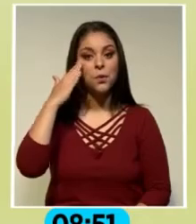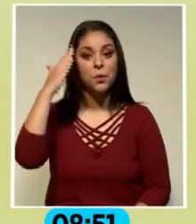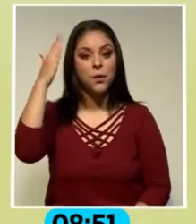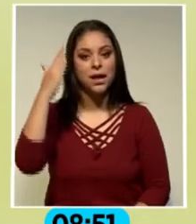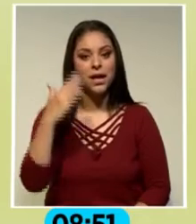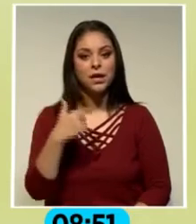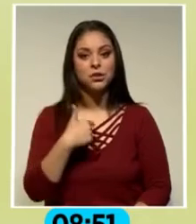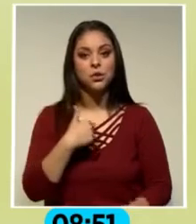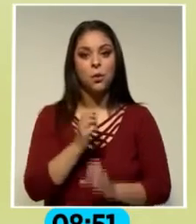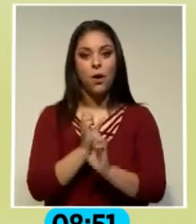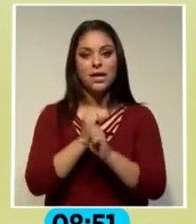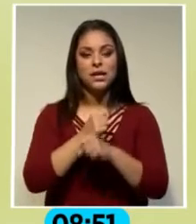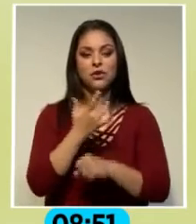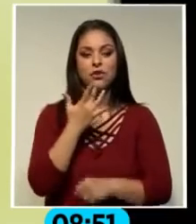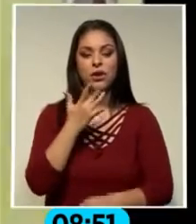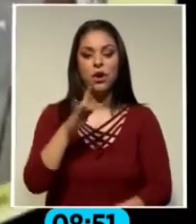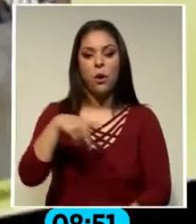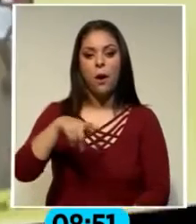delicioso